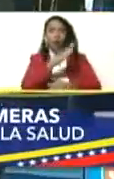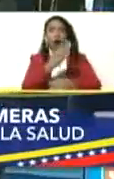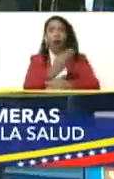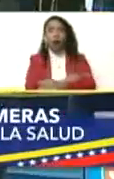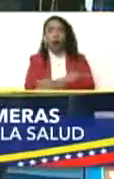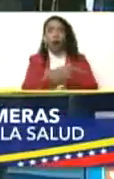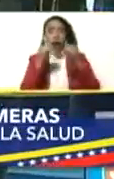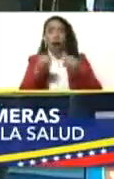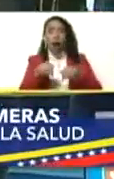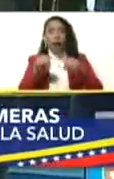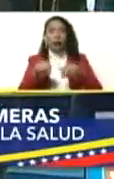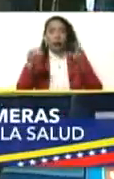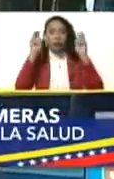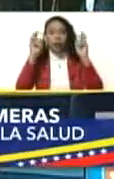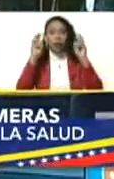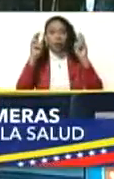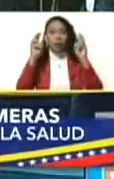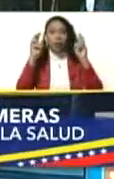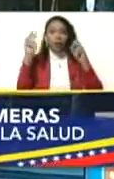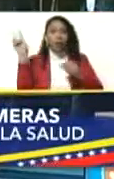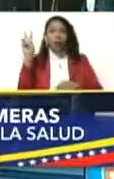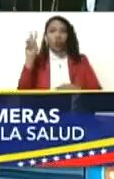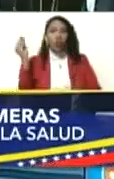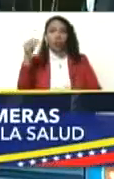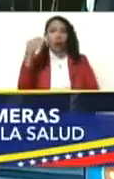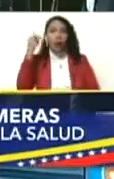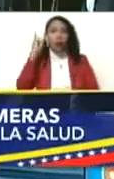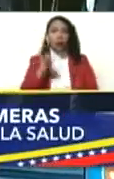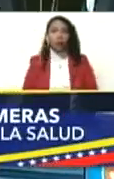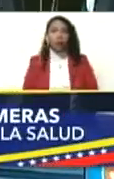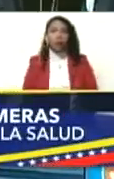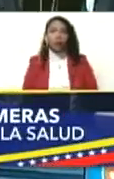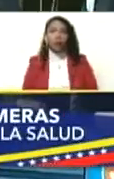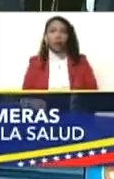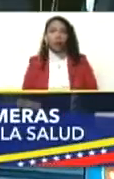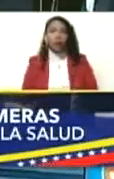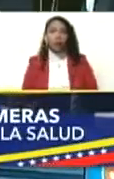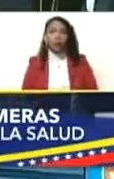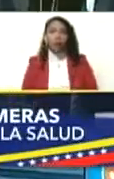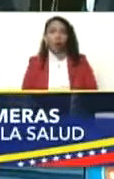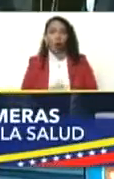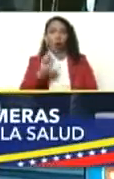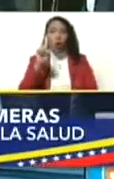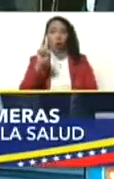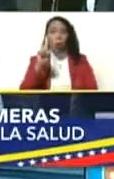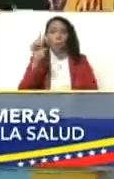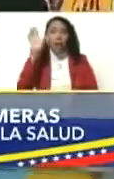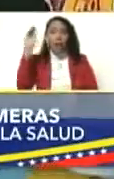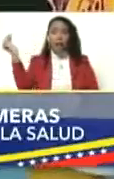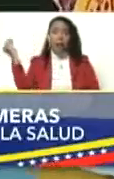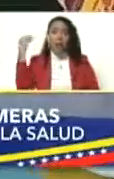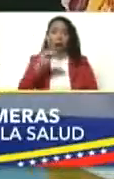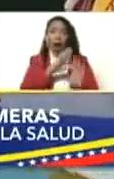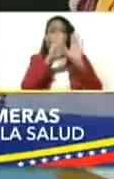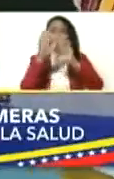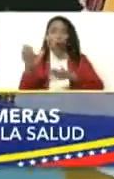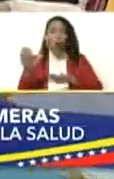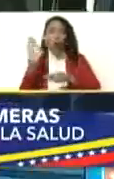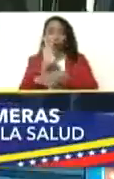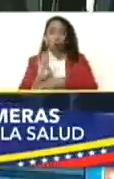de esta área. Venezuela además se ha convertido en una de las naciones que ha aportado en toda la cobertura